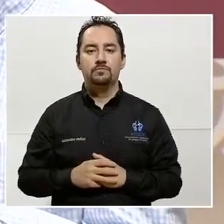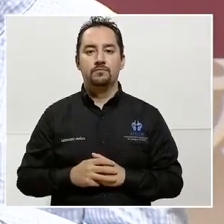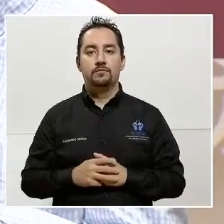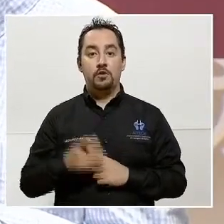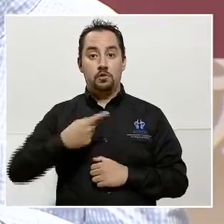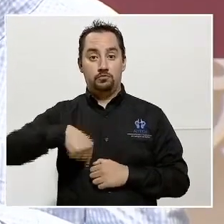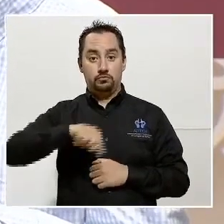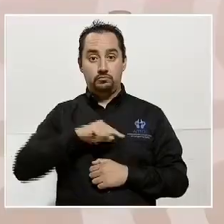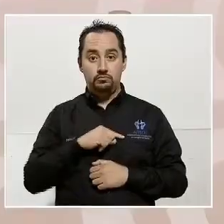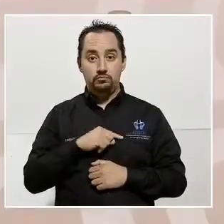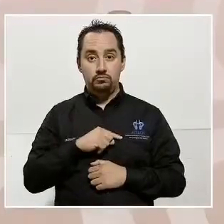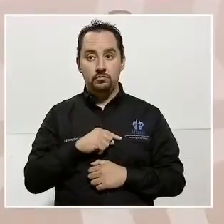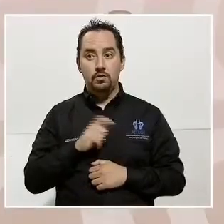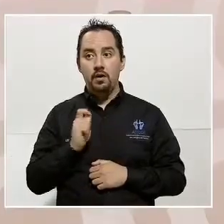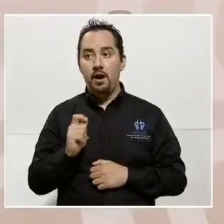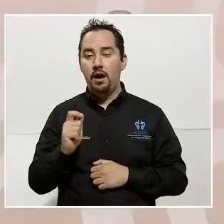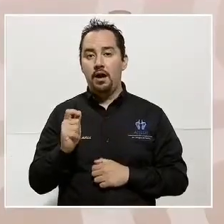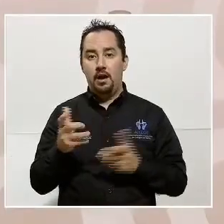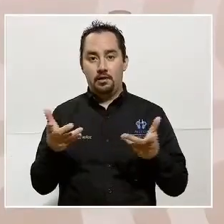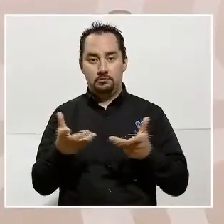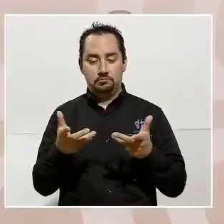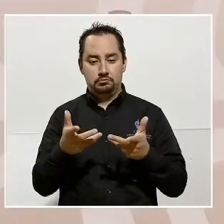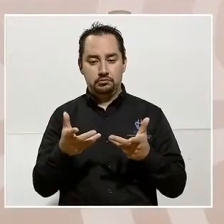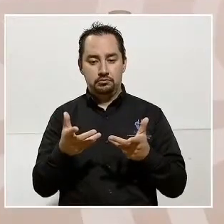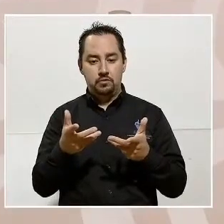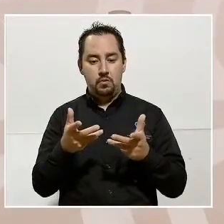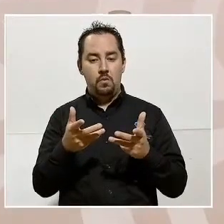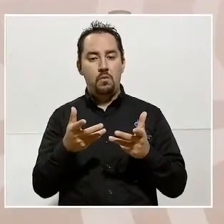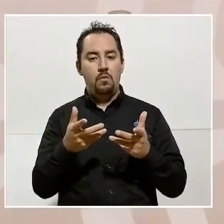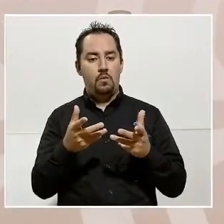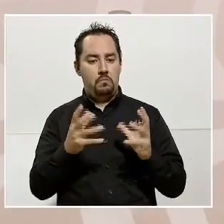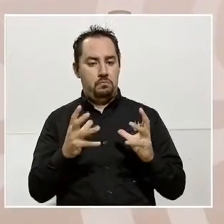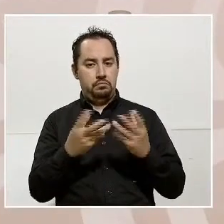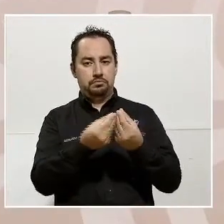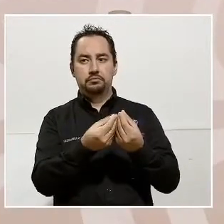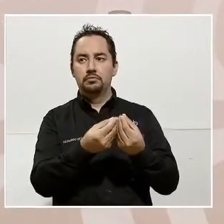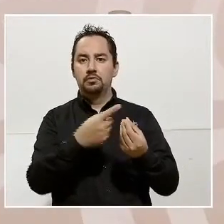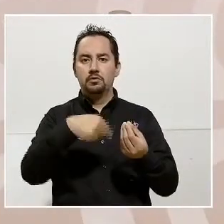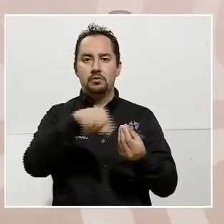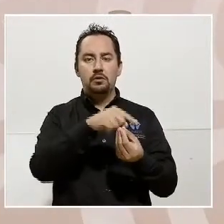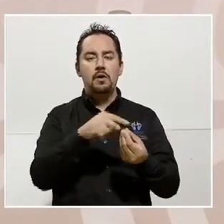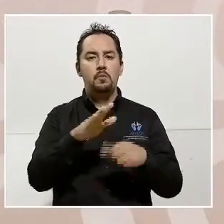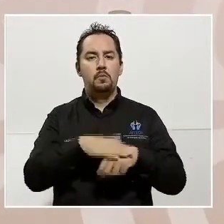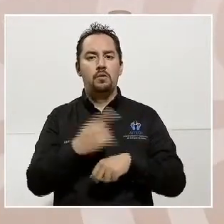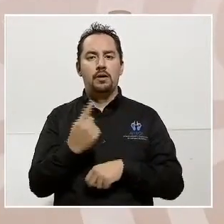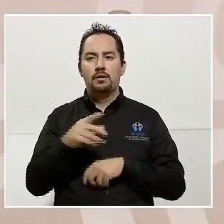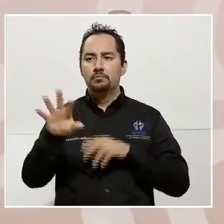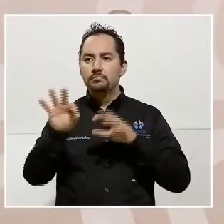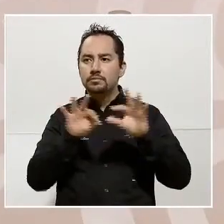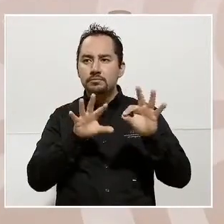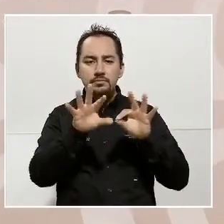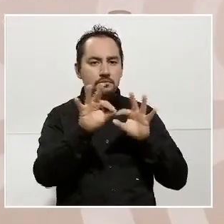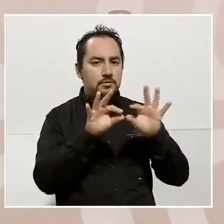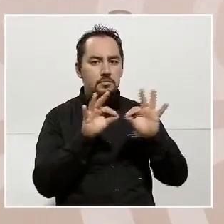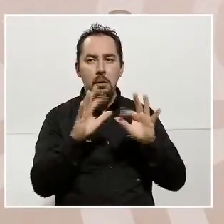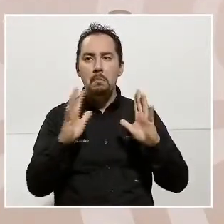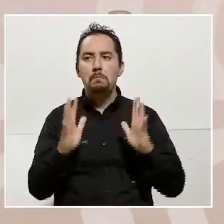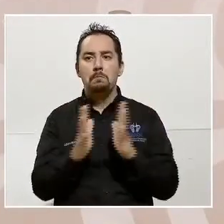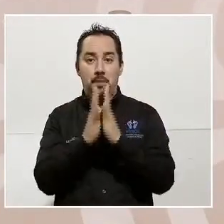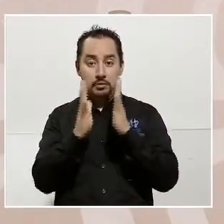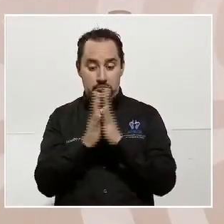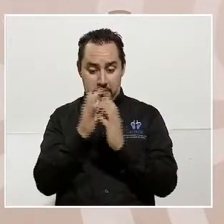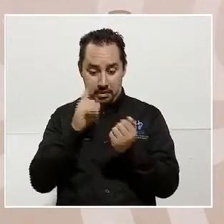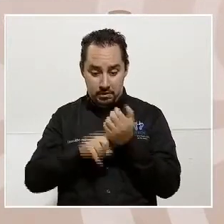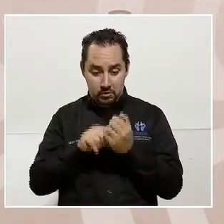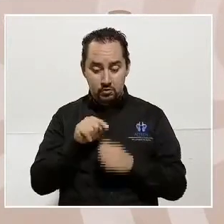Somos un órgano colegiado que es resultado de un proceso de selección en el que